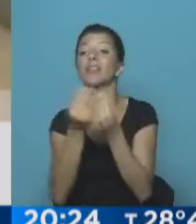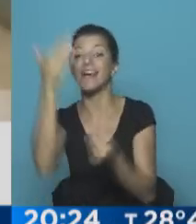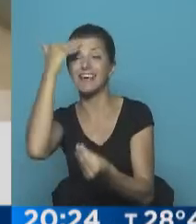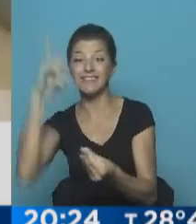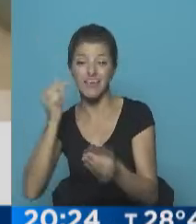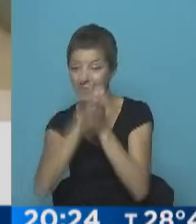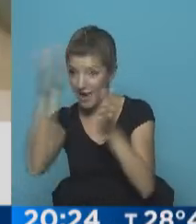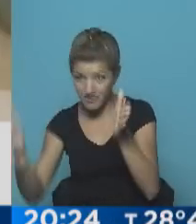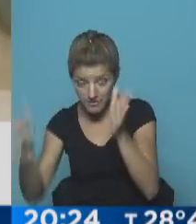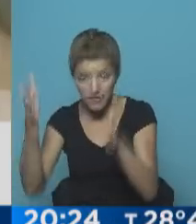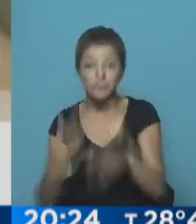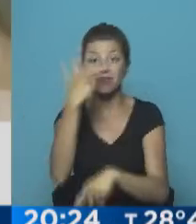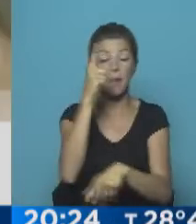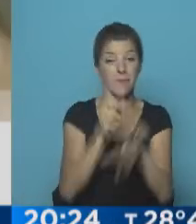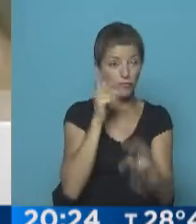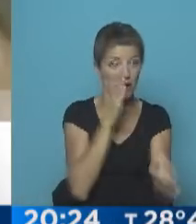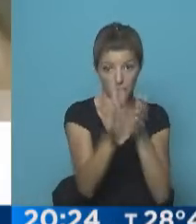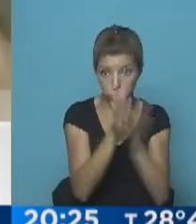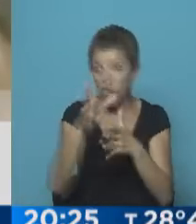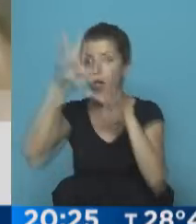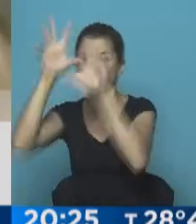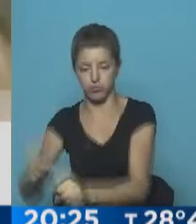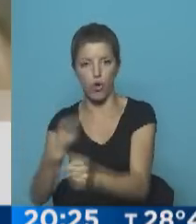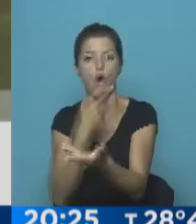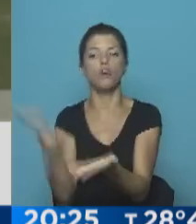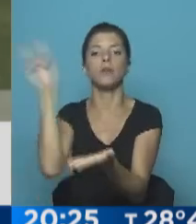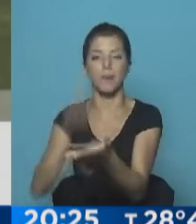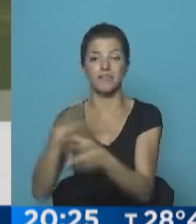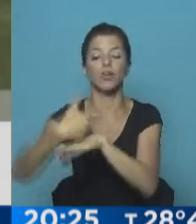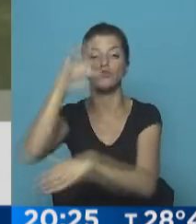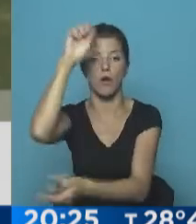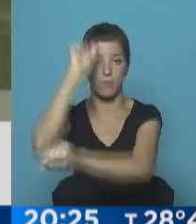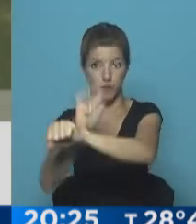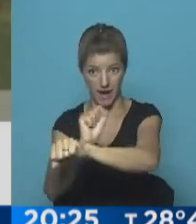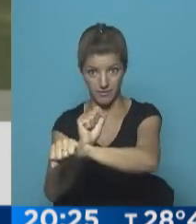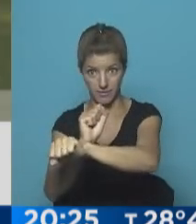los tres prófugos que volvieron a la cárcel. Frente a su jefe Pérez Corradi, que